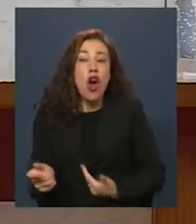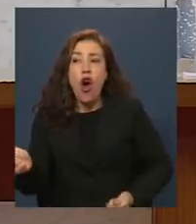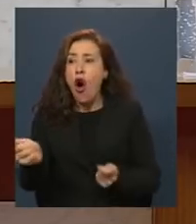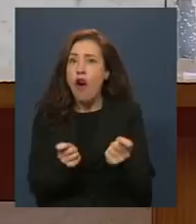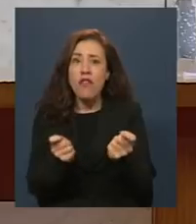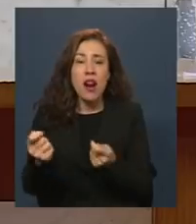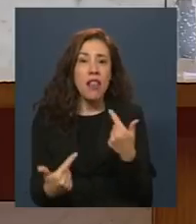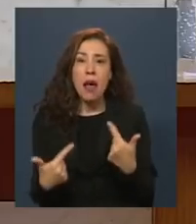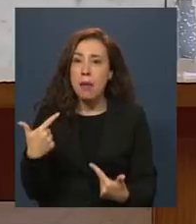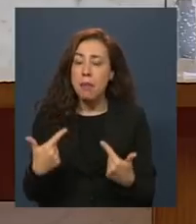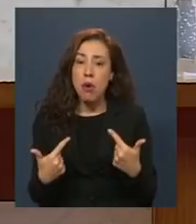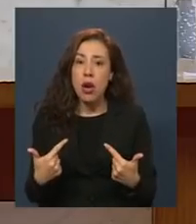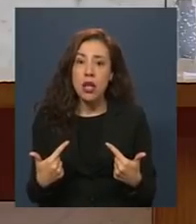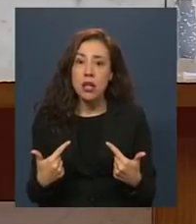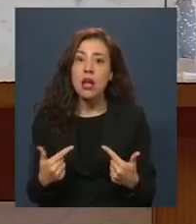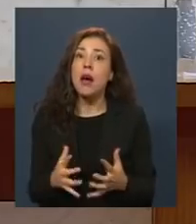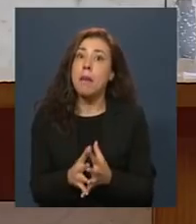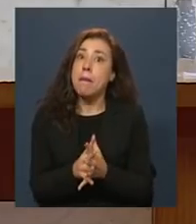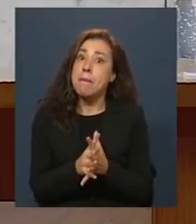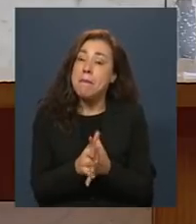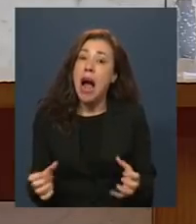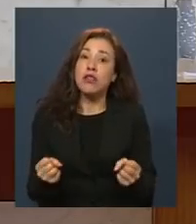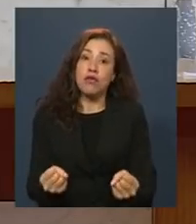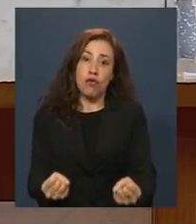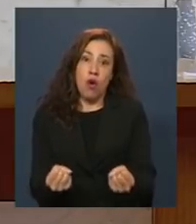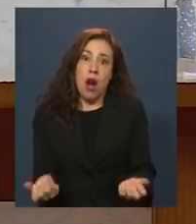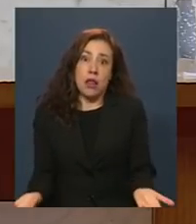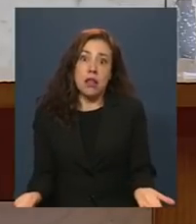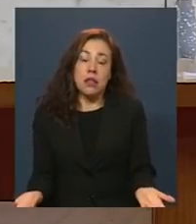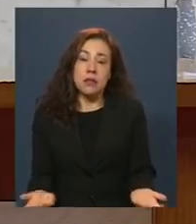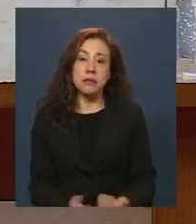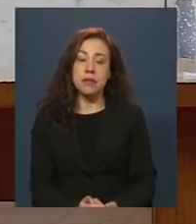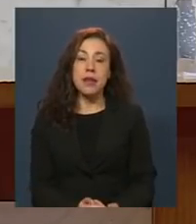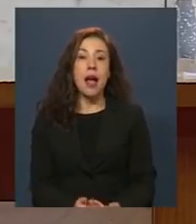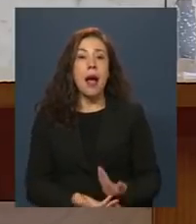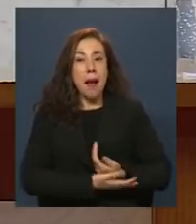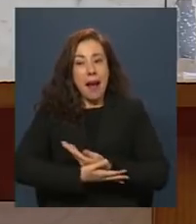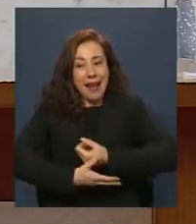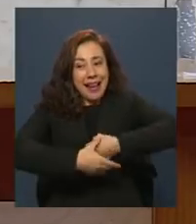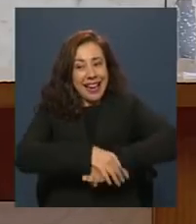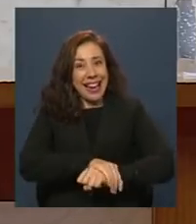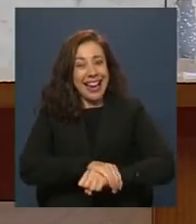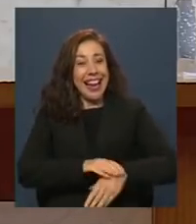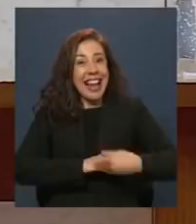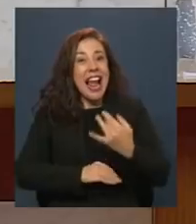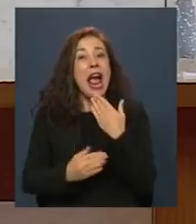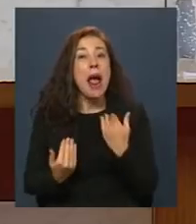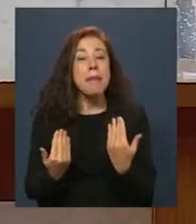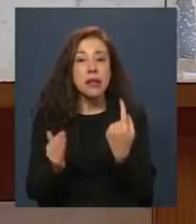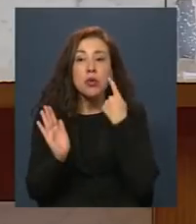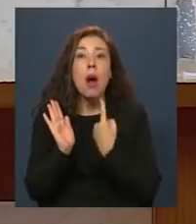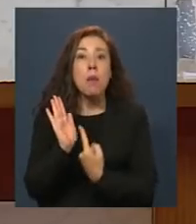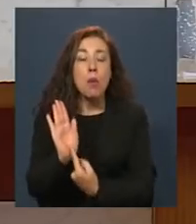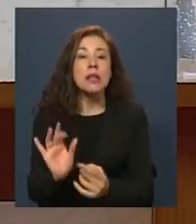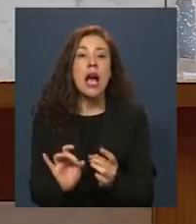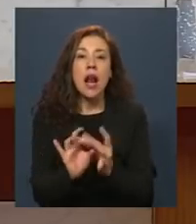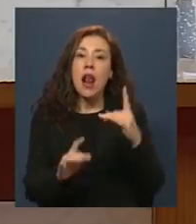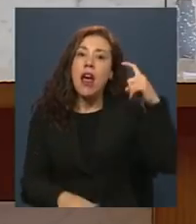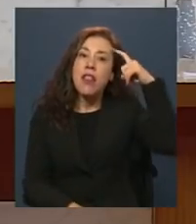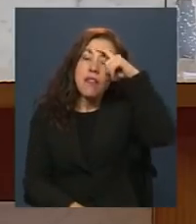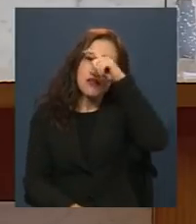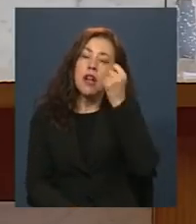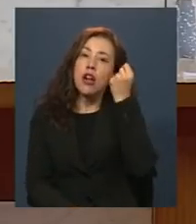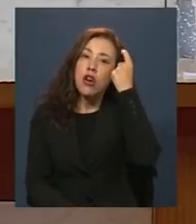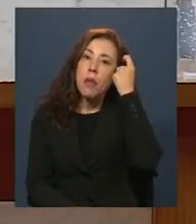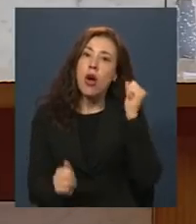política que se habría hecho aún más insostenible. El postnatal de emergencia es un ejemplo más del difícil